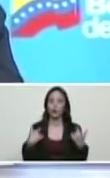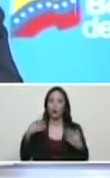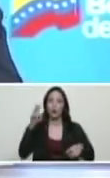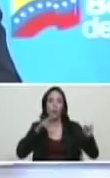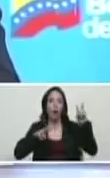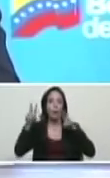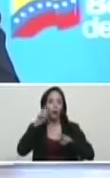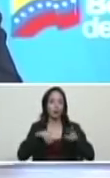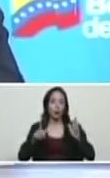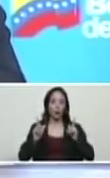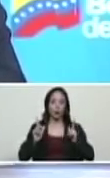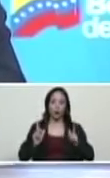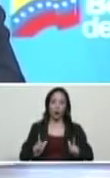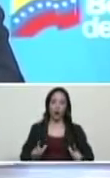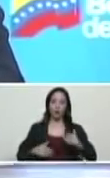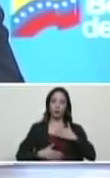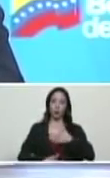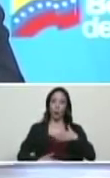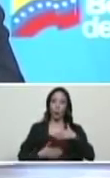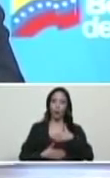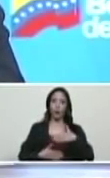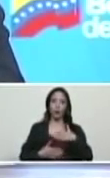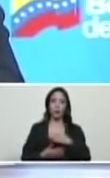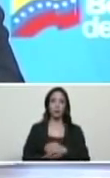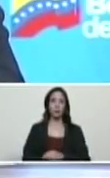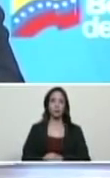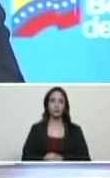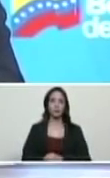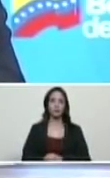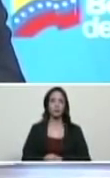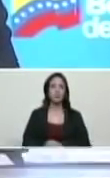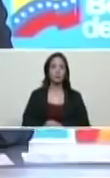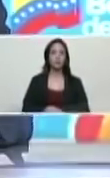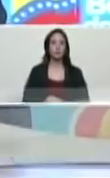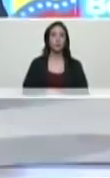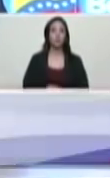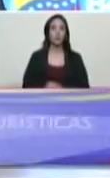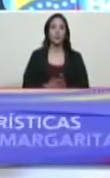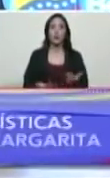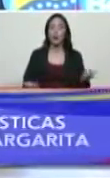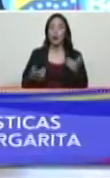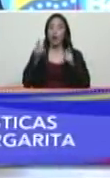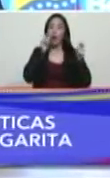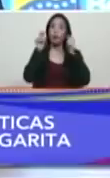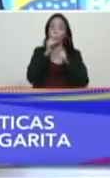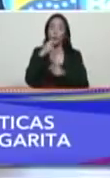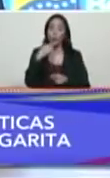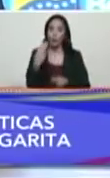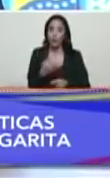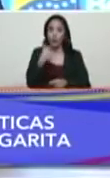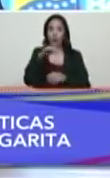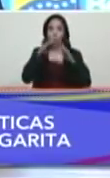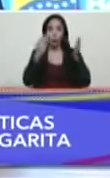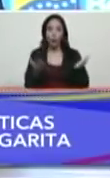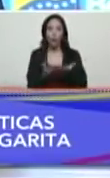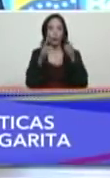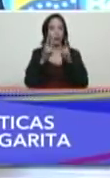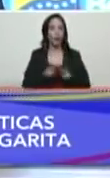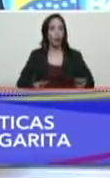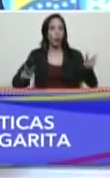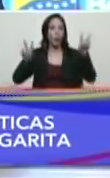entretenimiento, descanso, un turismo que le deje al ser humano valores,